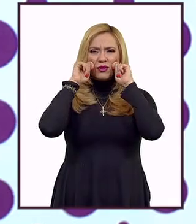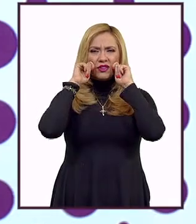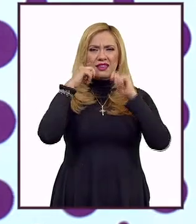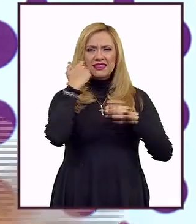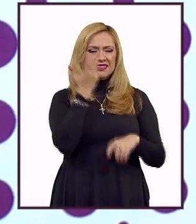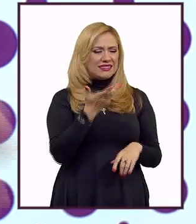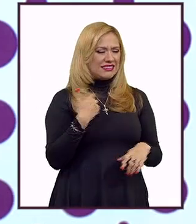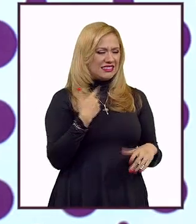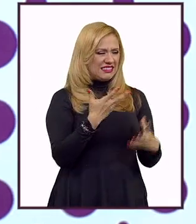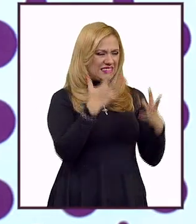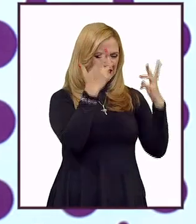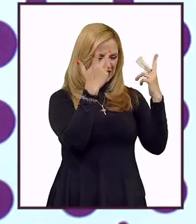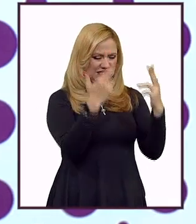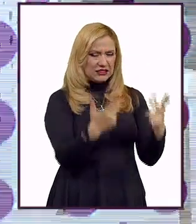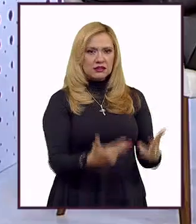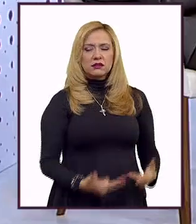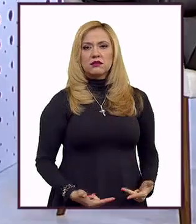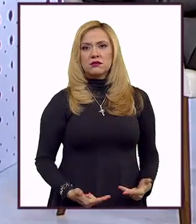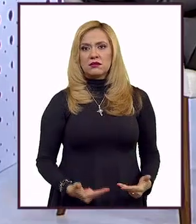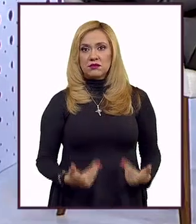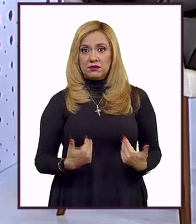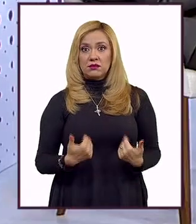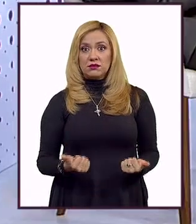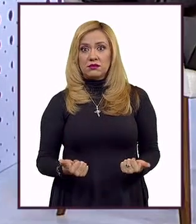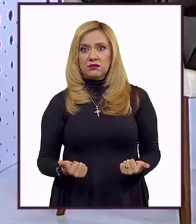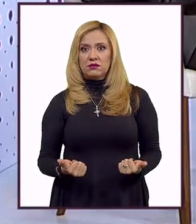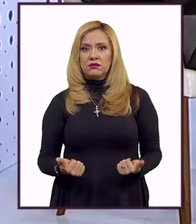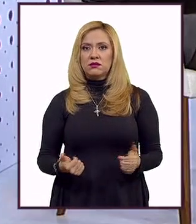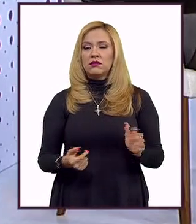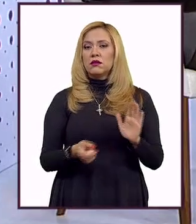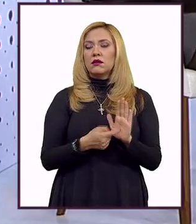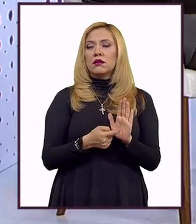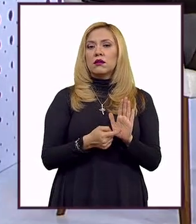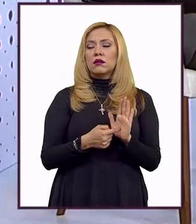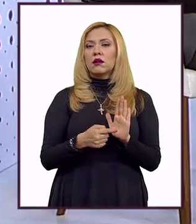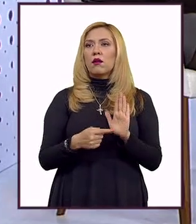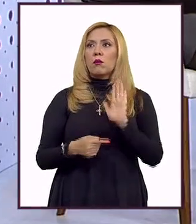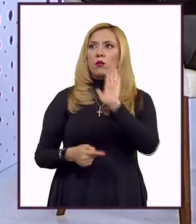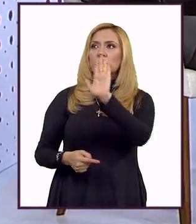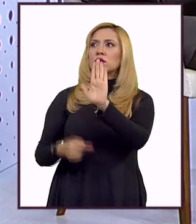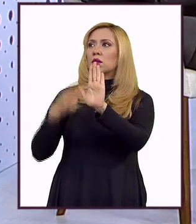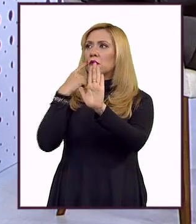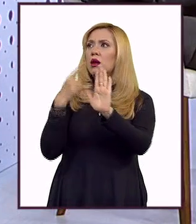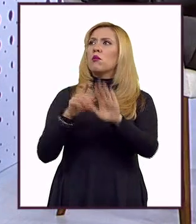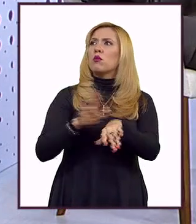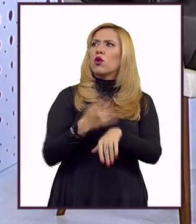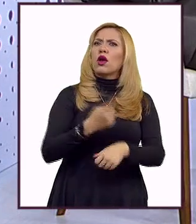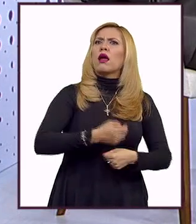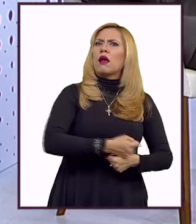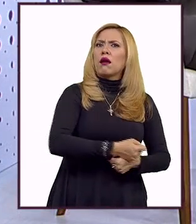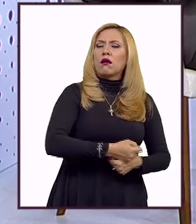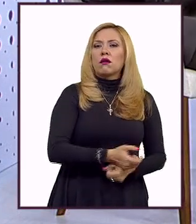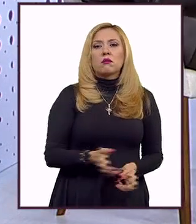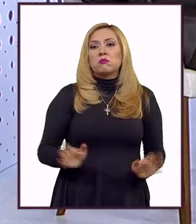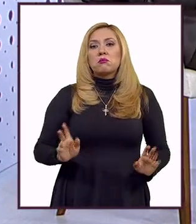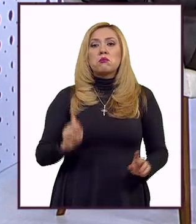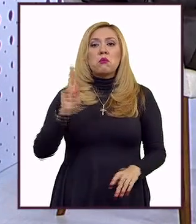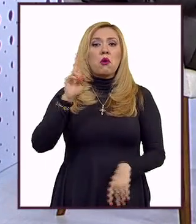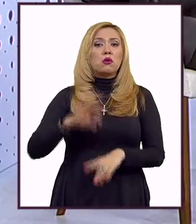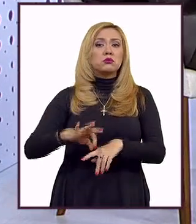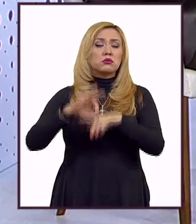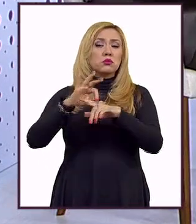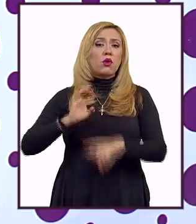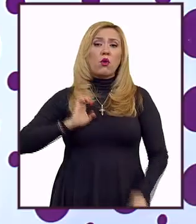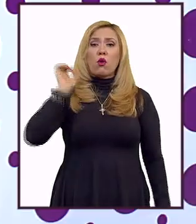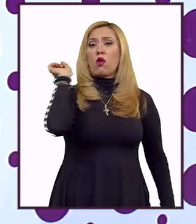necesario demostrarla. Es decir, la tortura no es un delito de resultado, no necesitamos demostrar para qué se torturó, simplemente por odio se puede